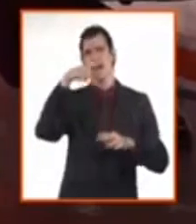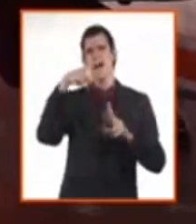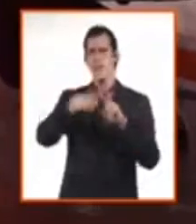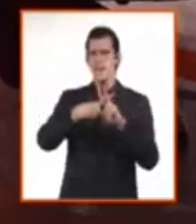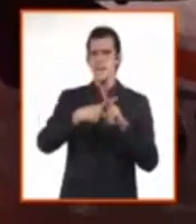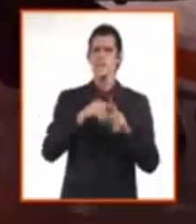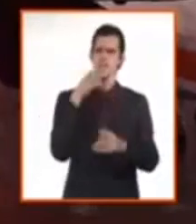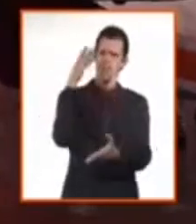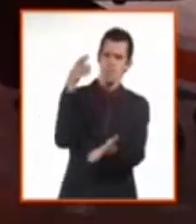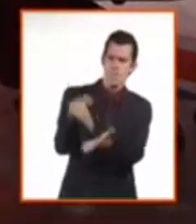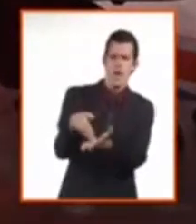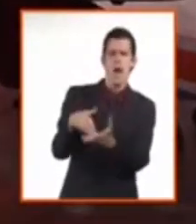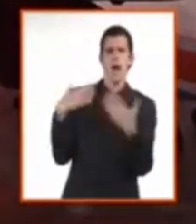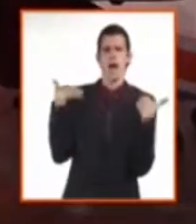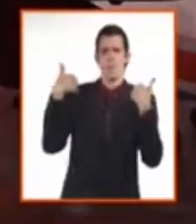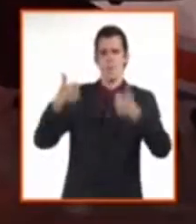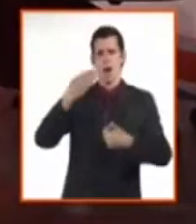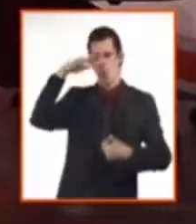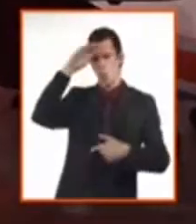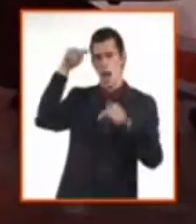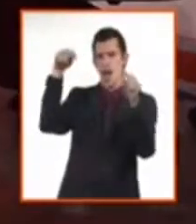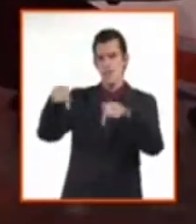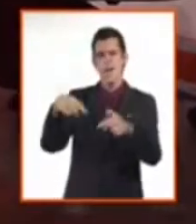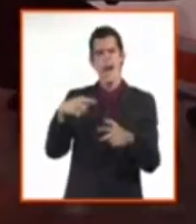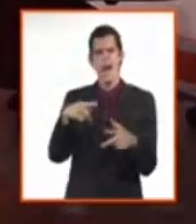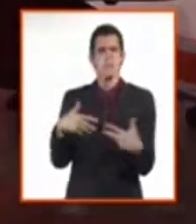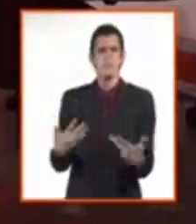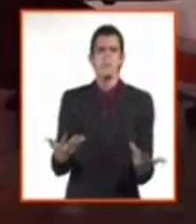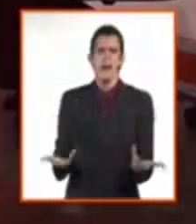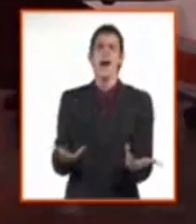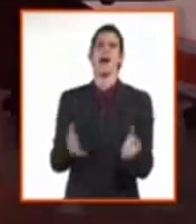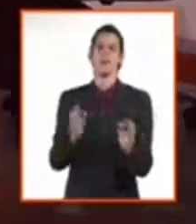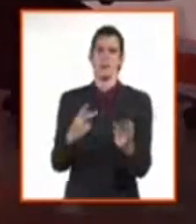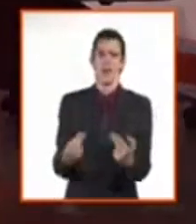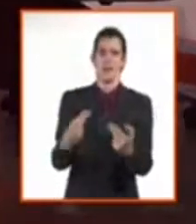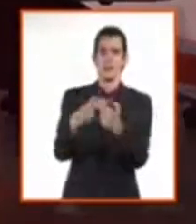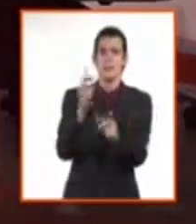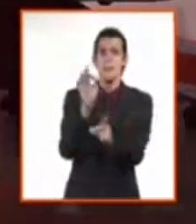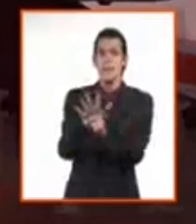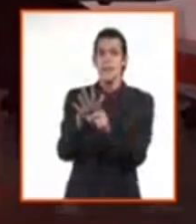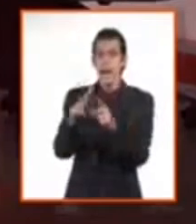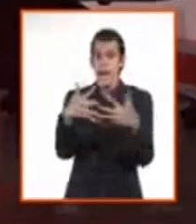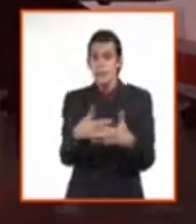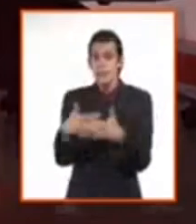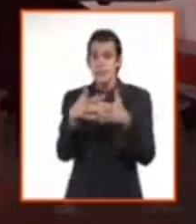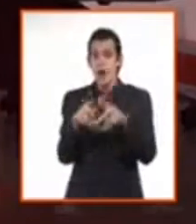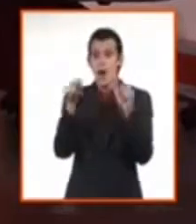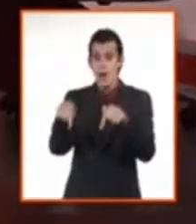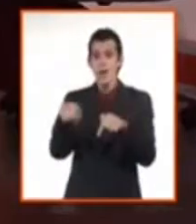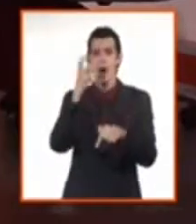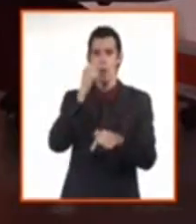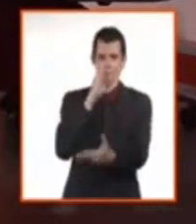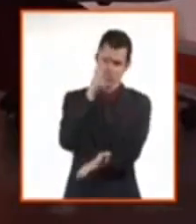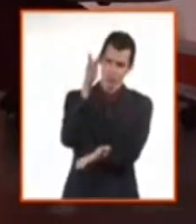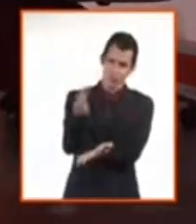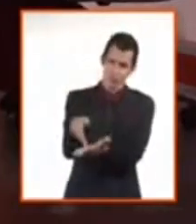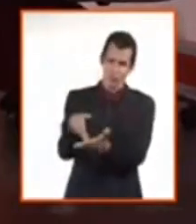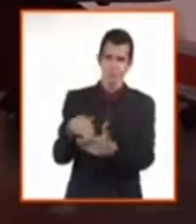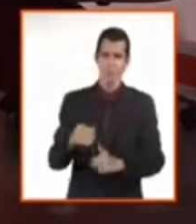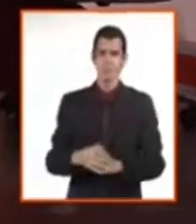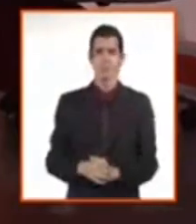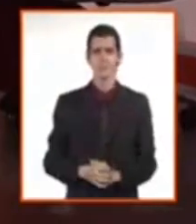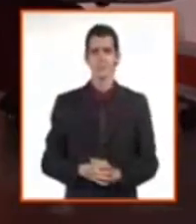un país que digamos en términos cubanos plantó con cuba no fue el presi no fue el primer ministro a la